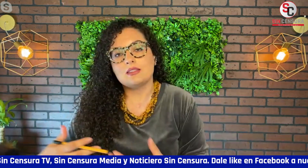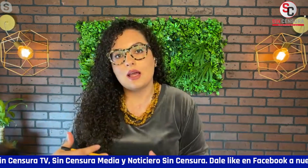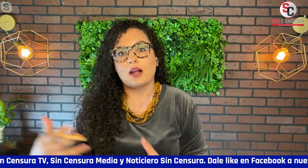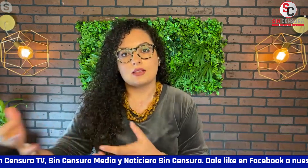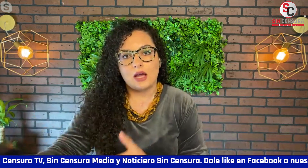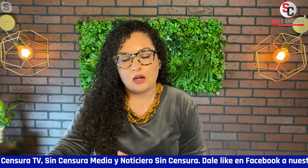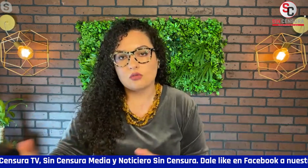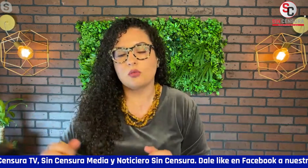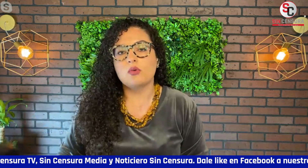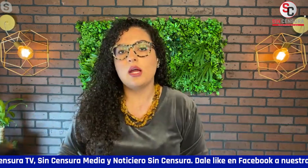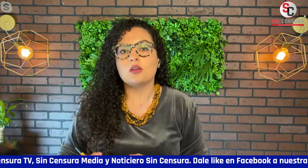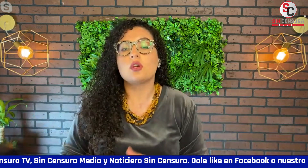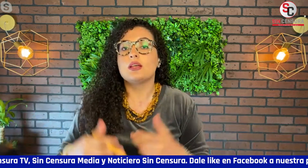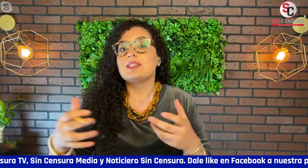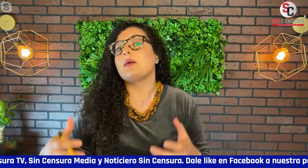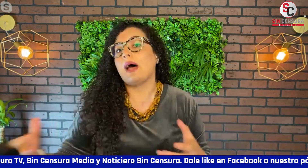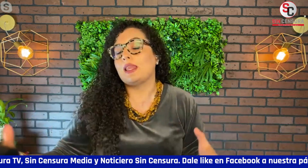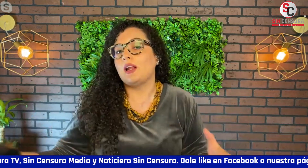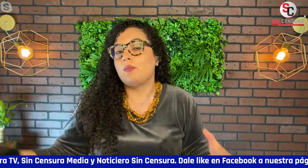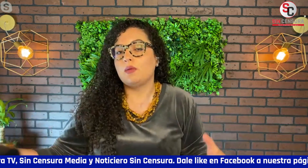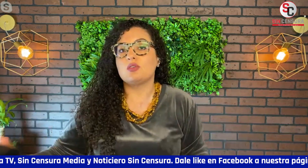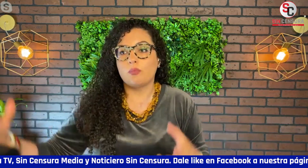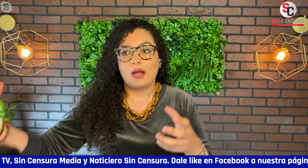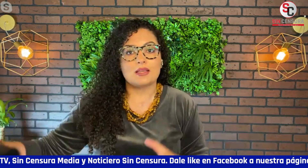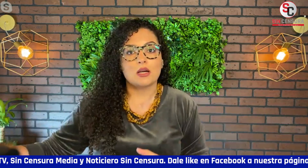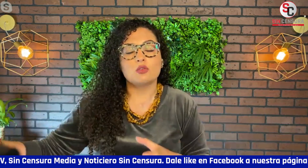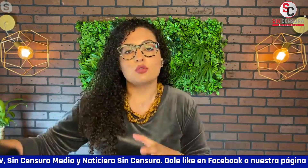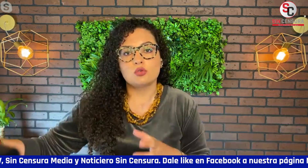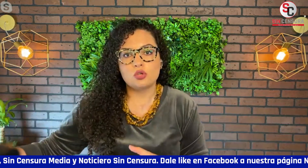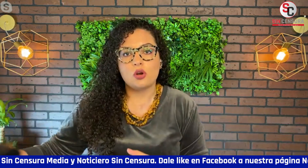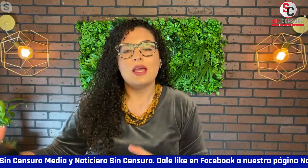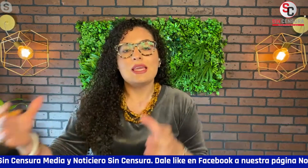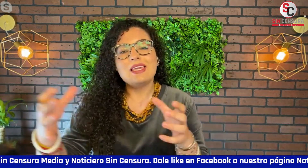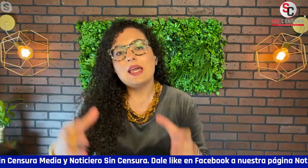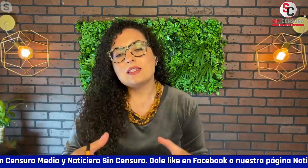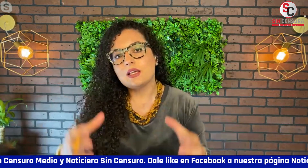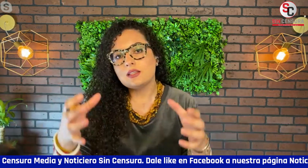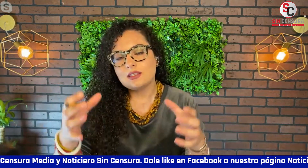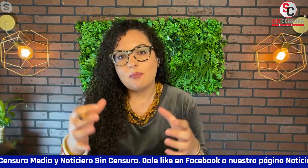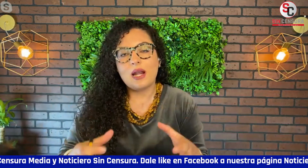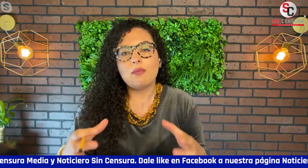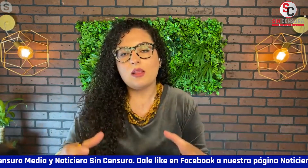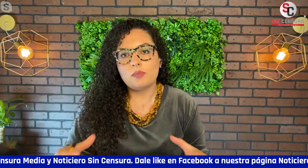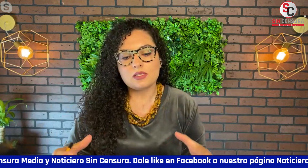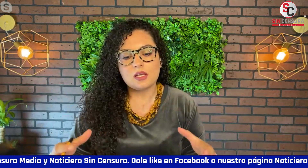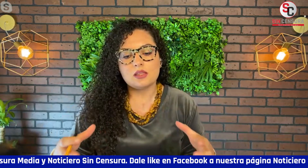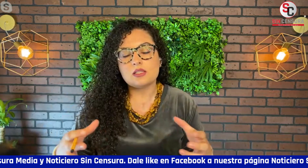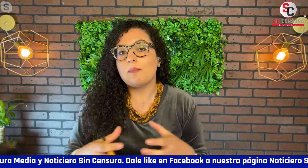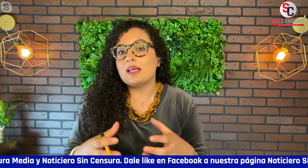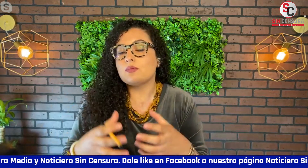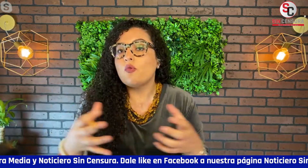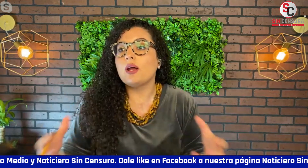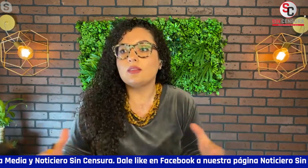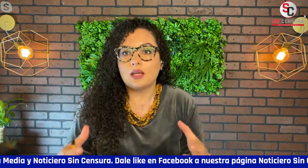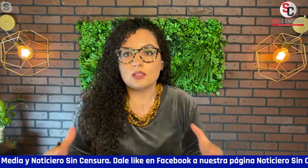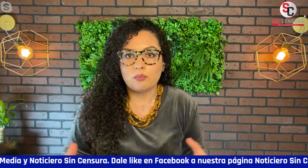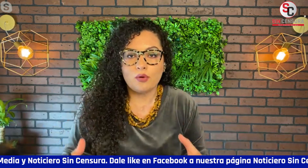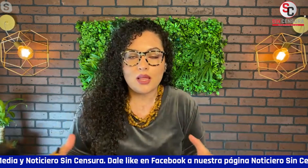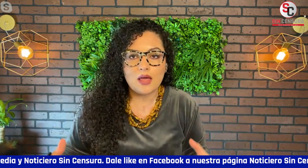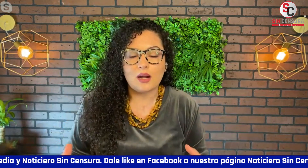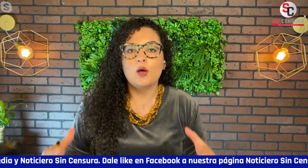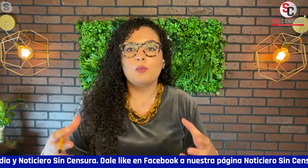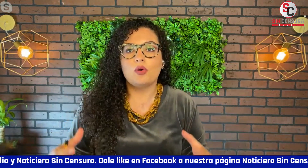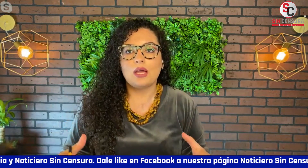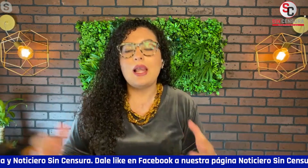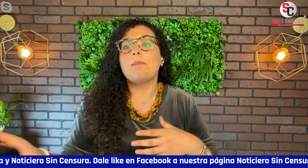malbaratarle las tierras a los comuneros, se va a dar el permiso para esa construcción. Y esa palabra del presidente es la más fuerte que se